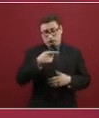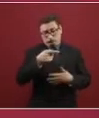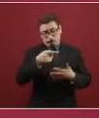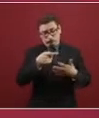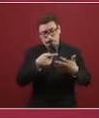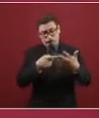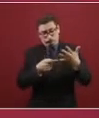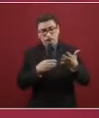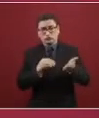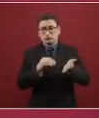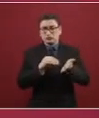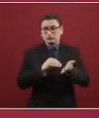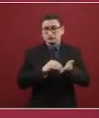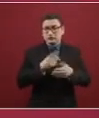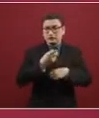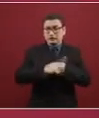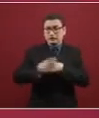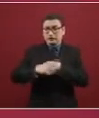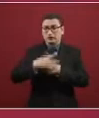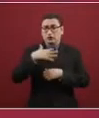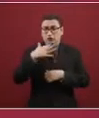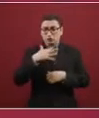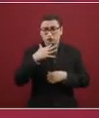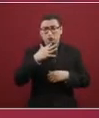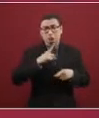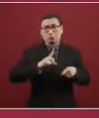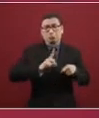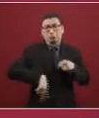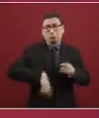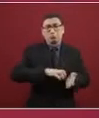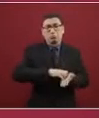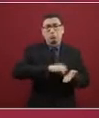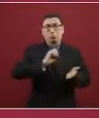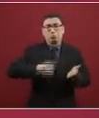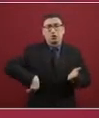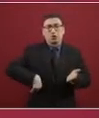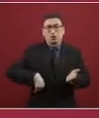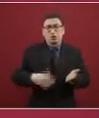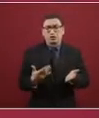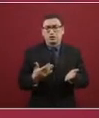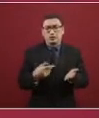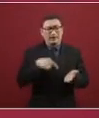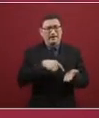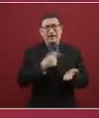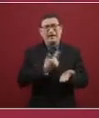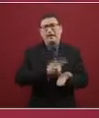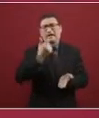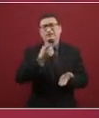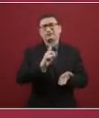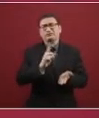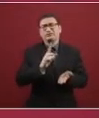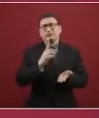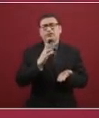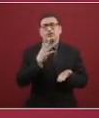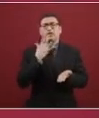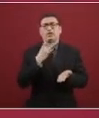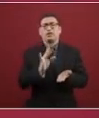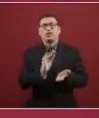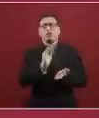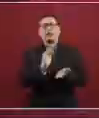de corrupción o se dejaron de considerar como graves los delitos de